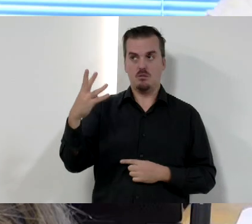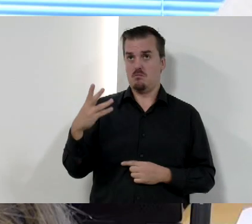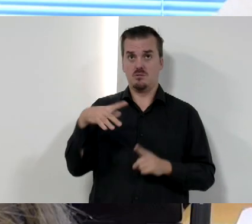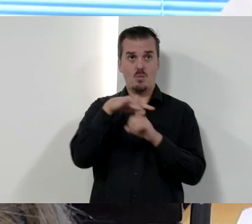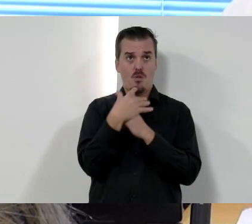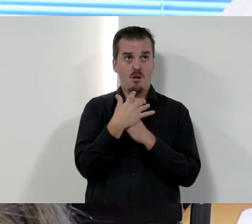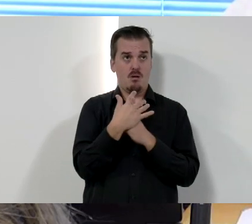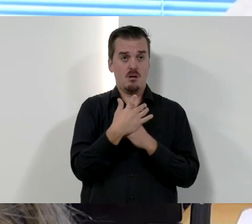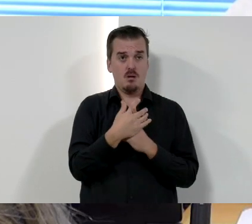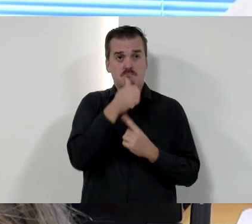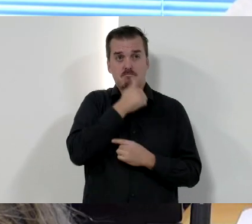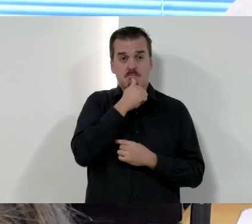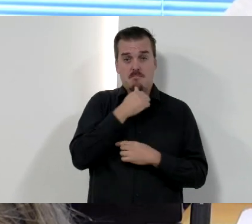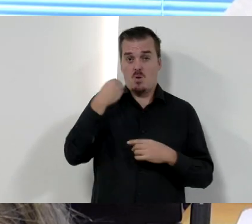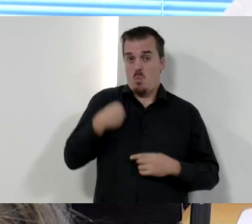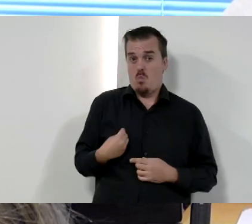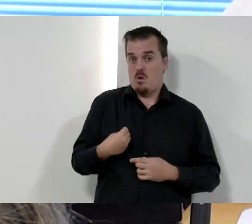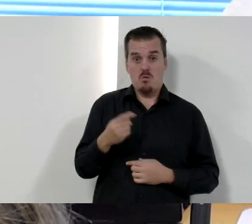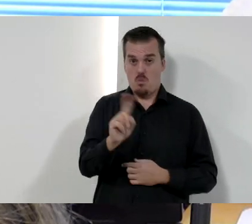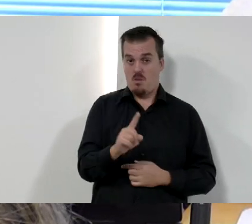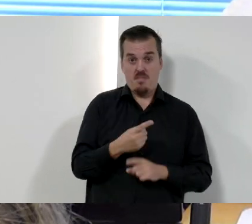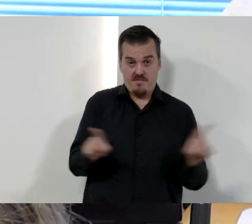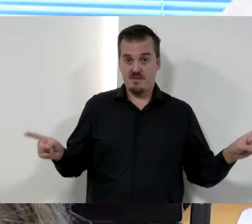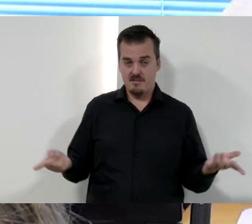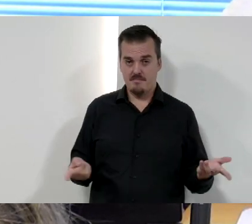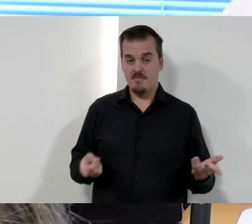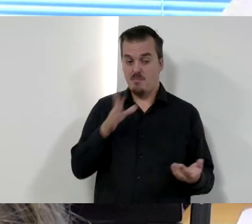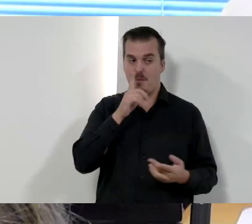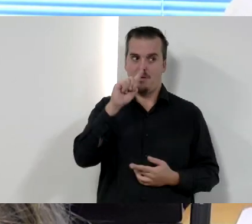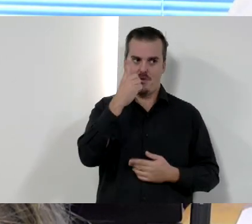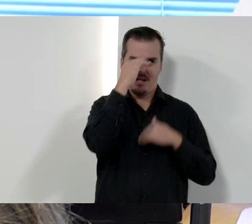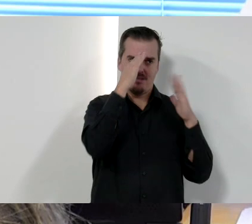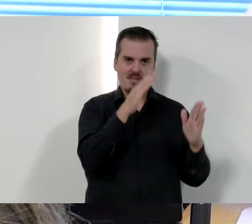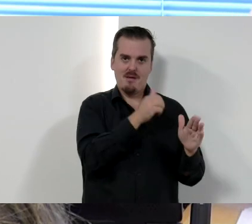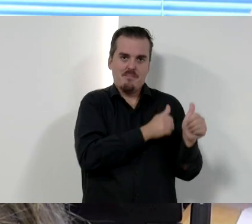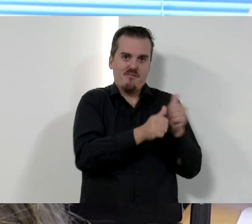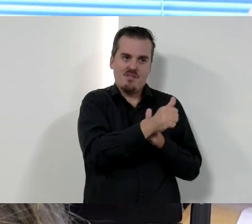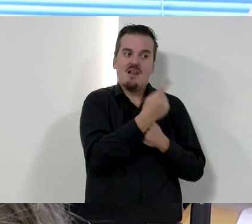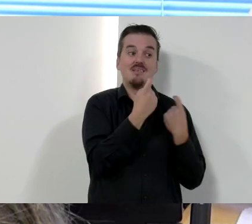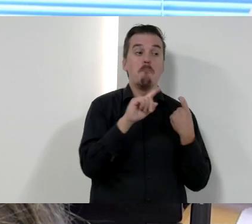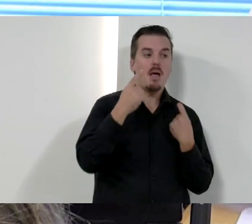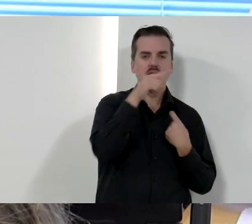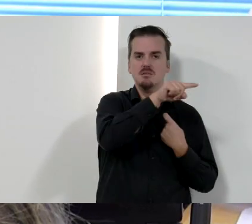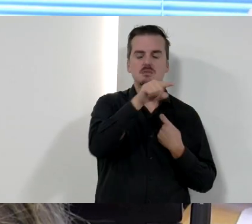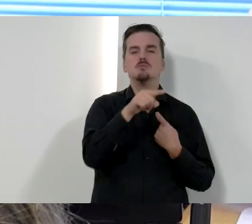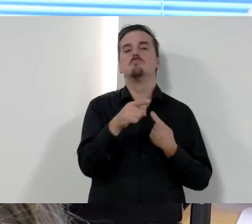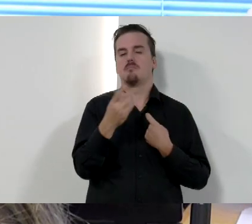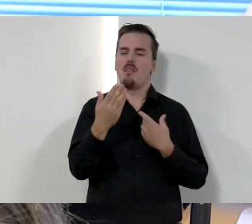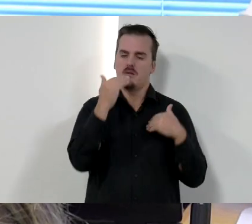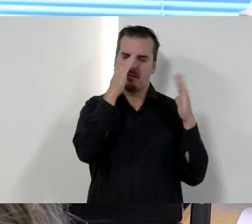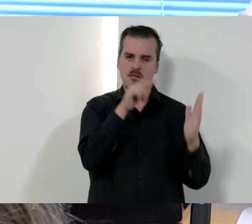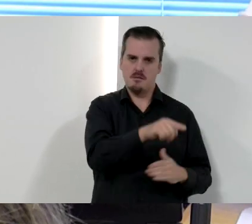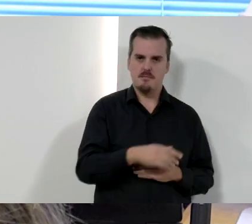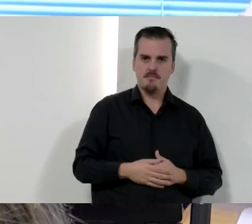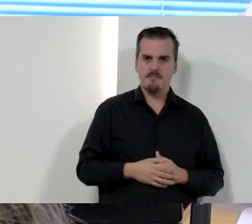primero a los que más lo necesitan. Yo no me gusta la